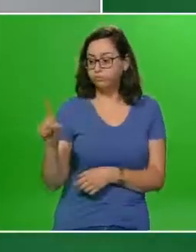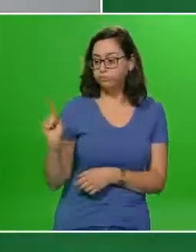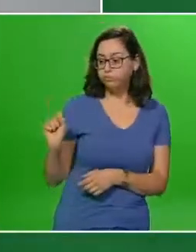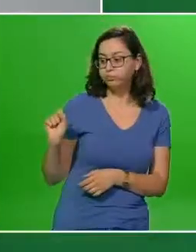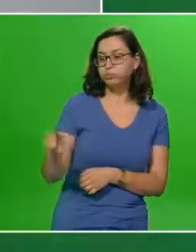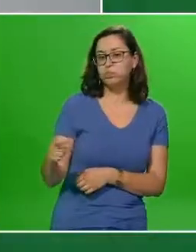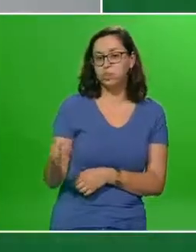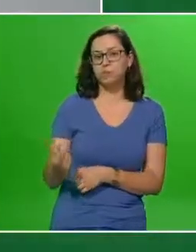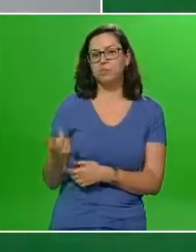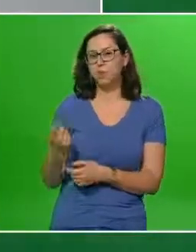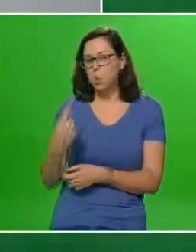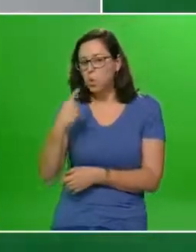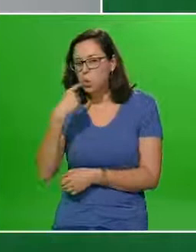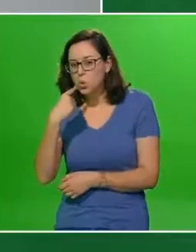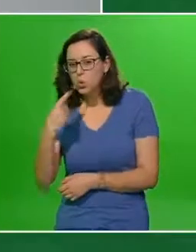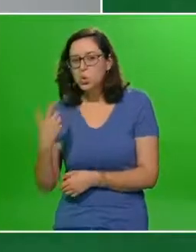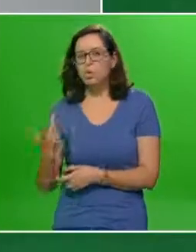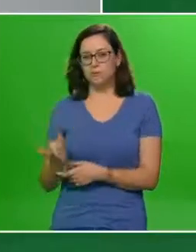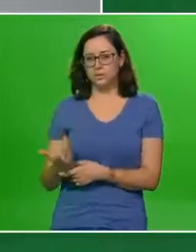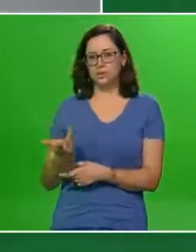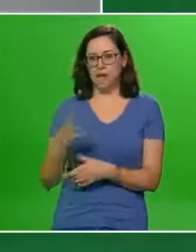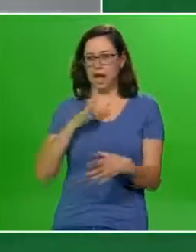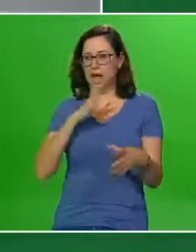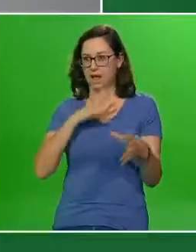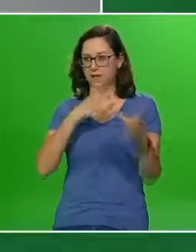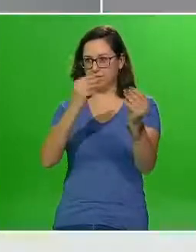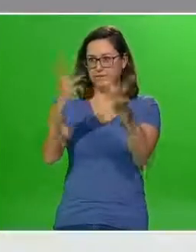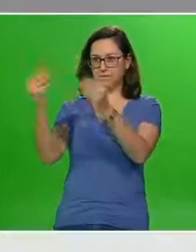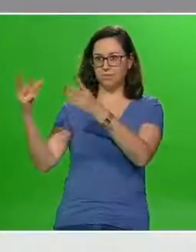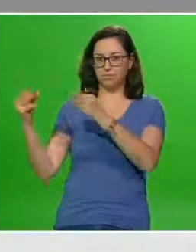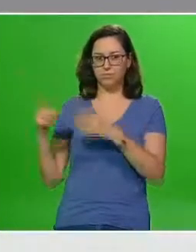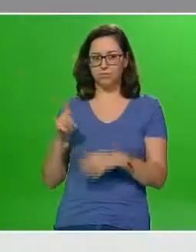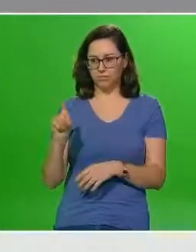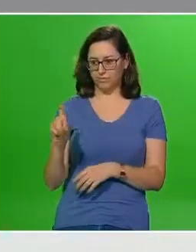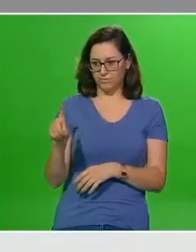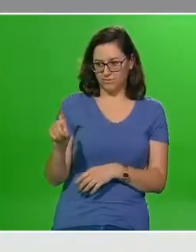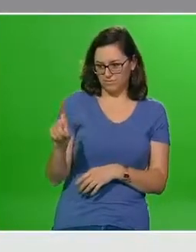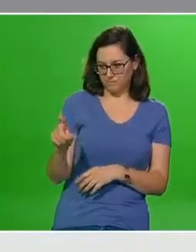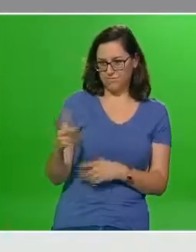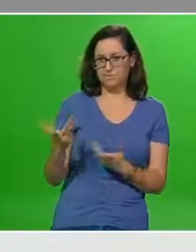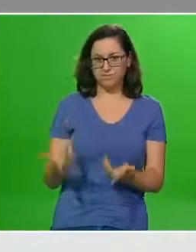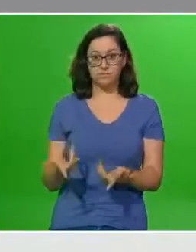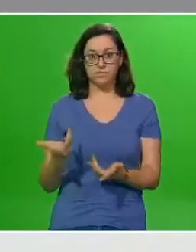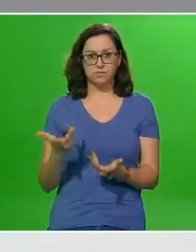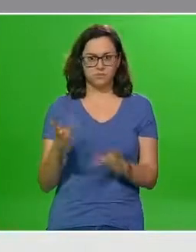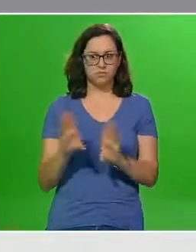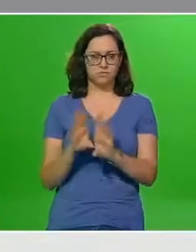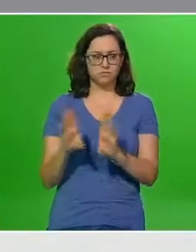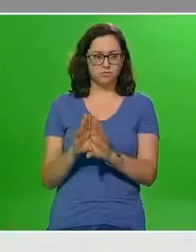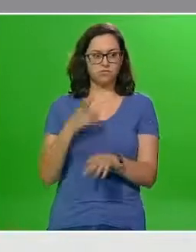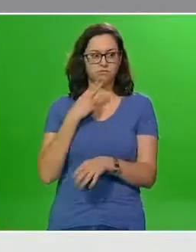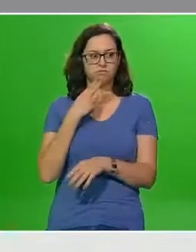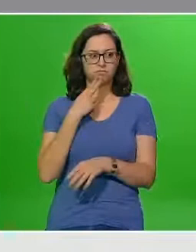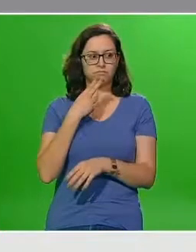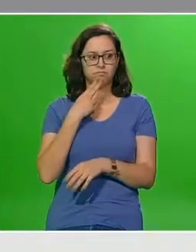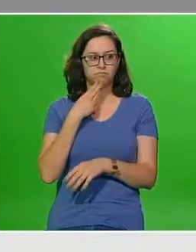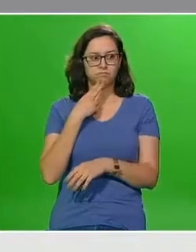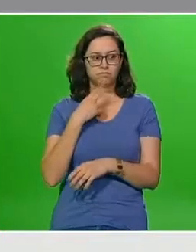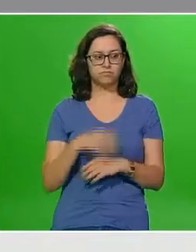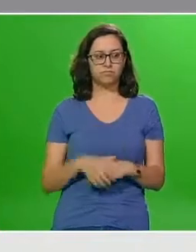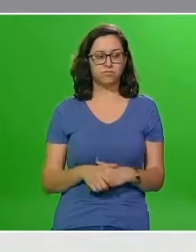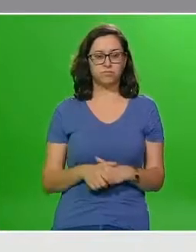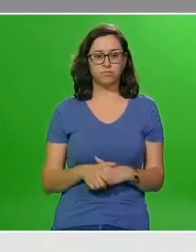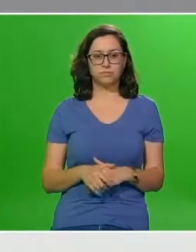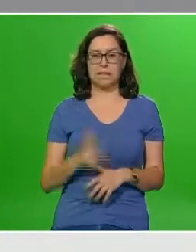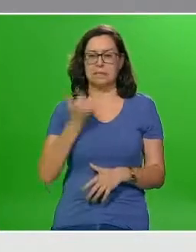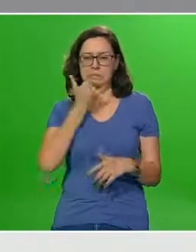hay bebederos, ¿no? Hay mucha gente que también nos hace hincapié en preguntar a la Secretaría de Salud. Perdón.